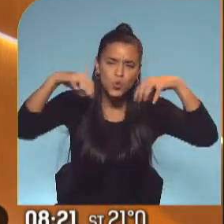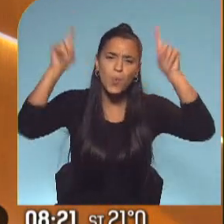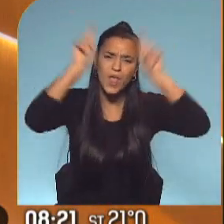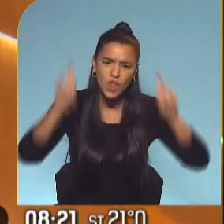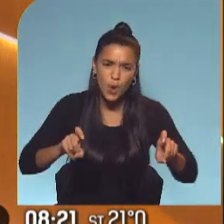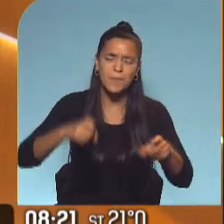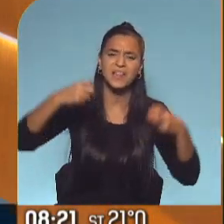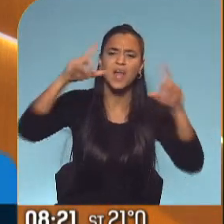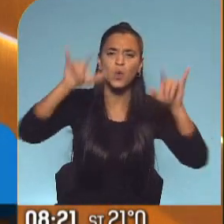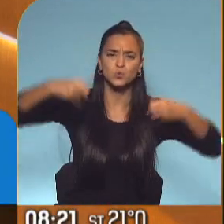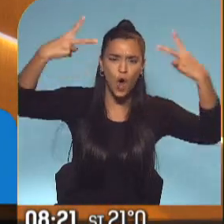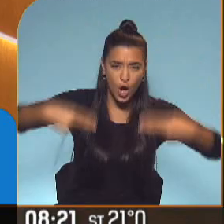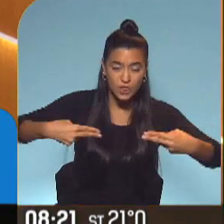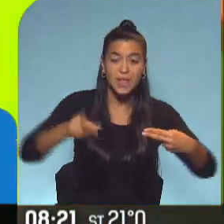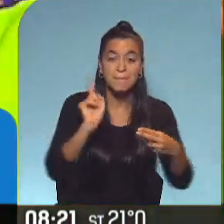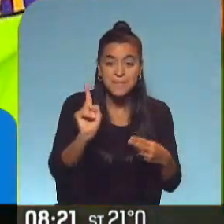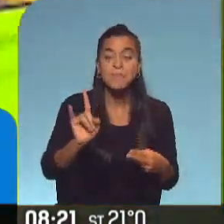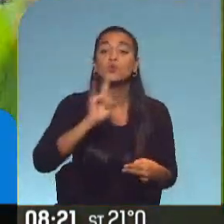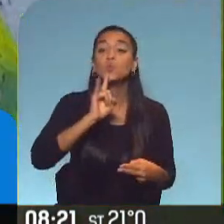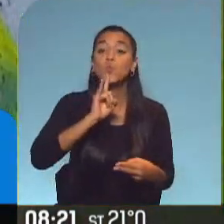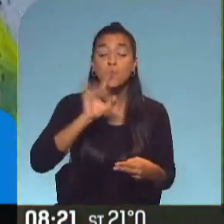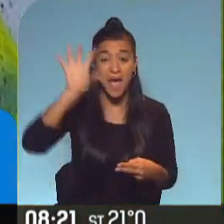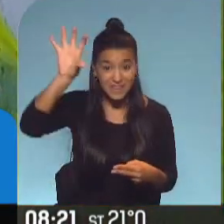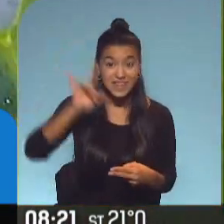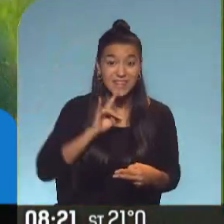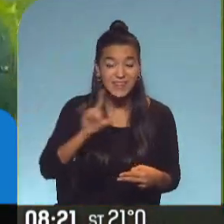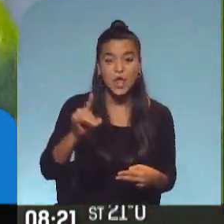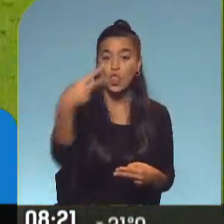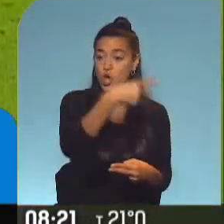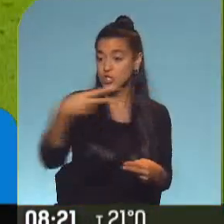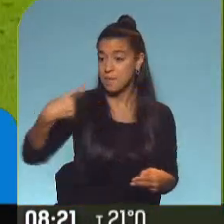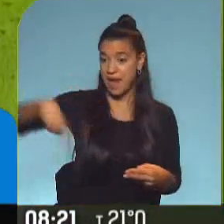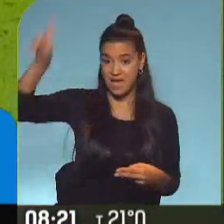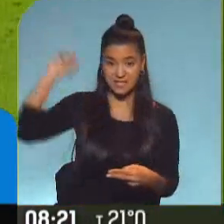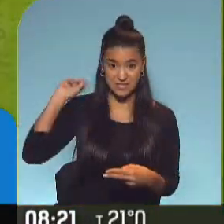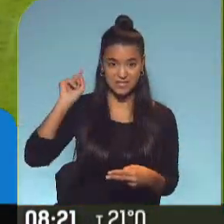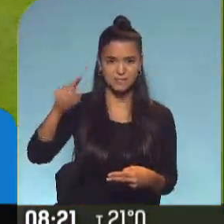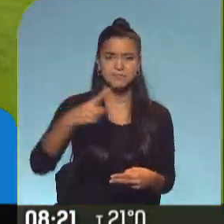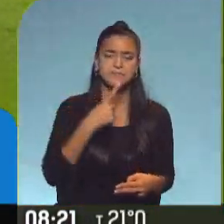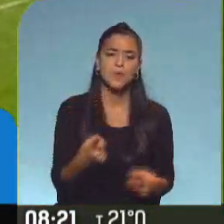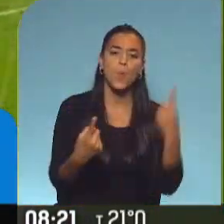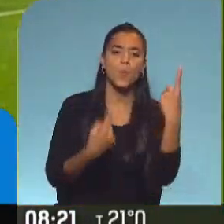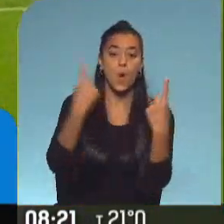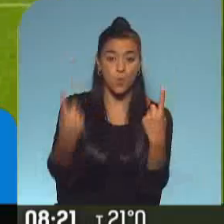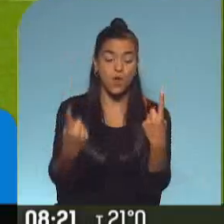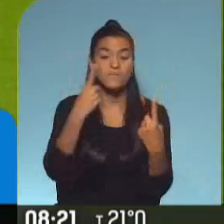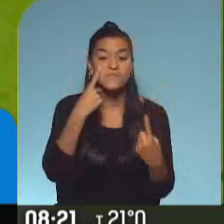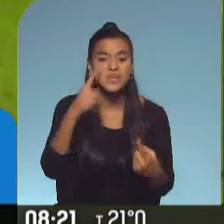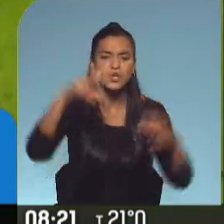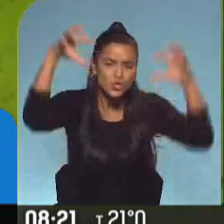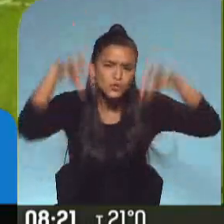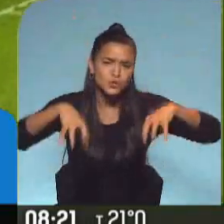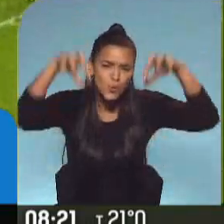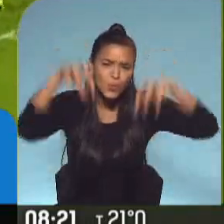tormenta, corte de luz. Esto fue en Tucumán hace apenas dos semanas y terminó siendo 1-1. Fíjense, la lluvia